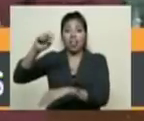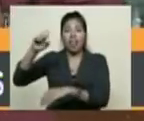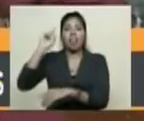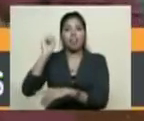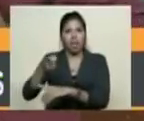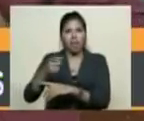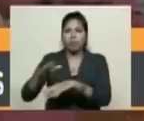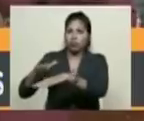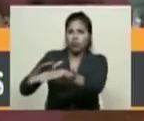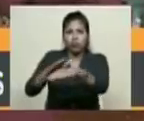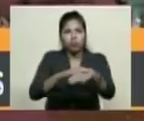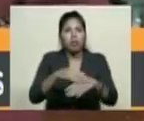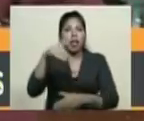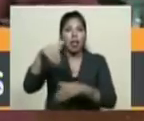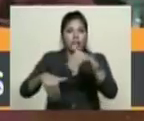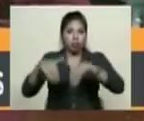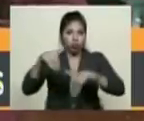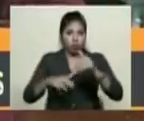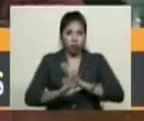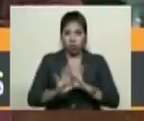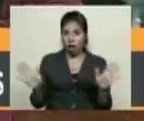ha convocado.